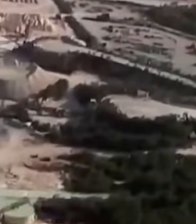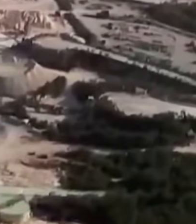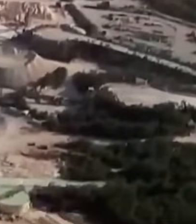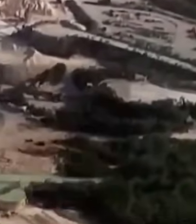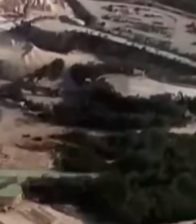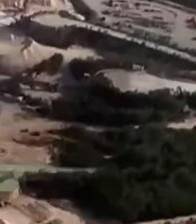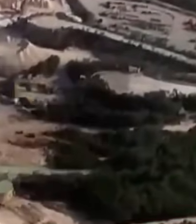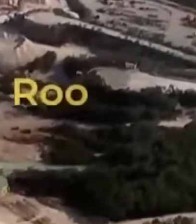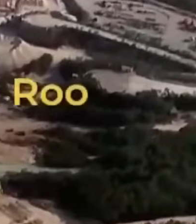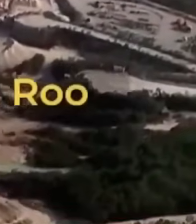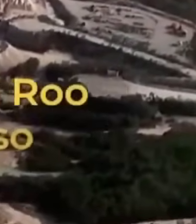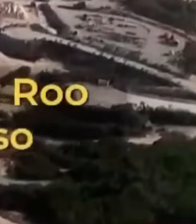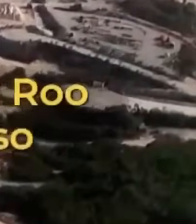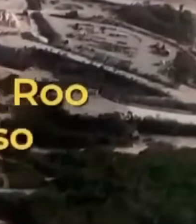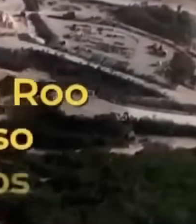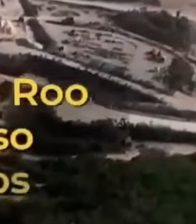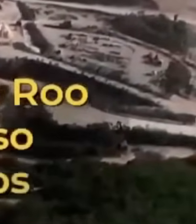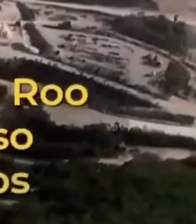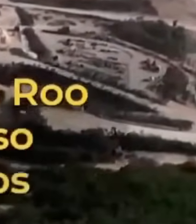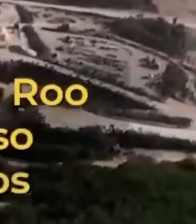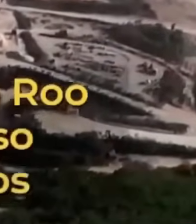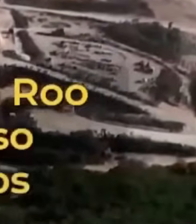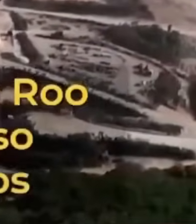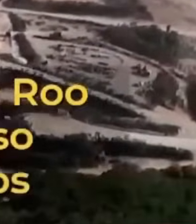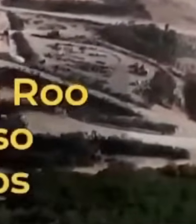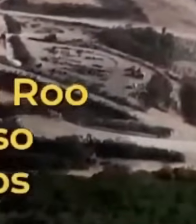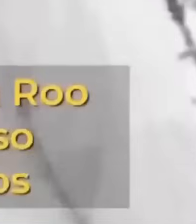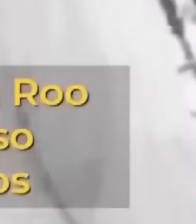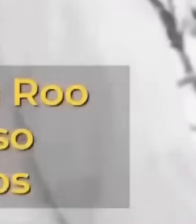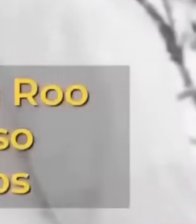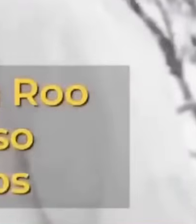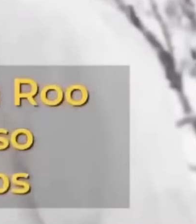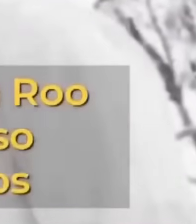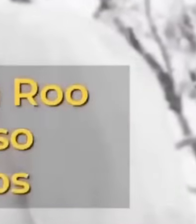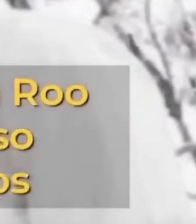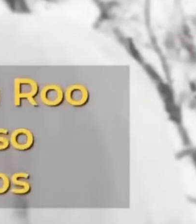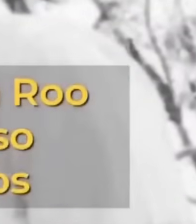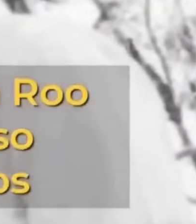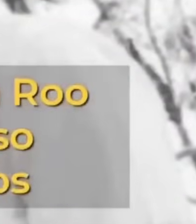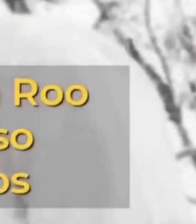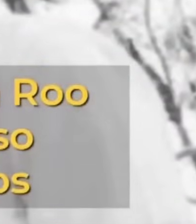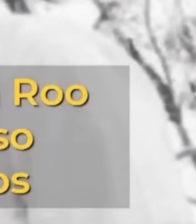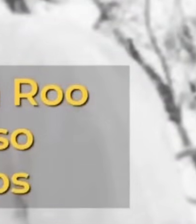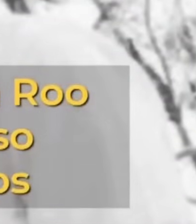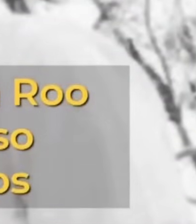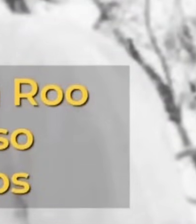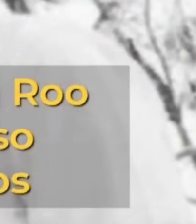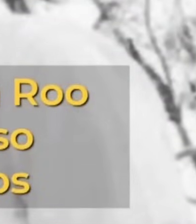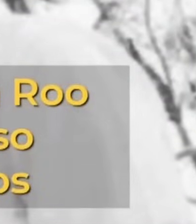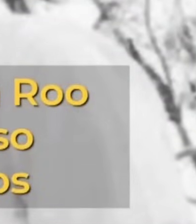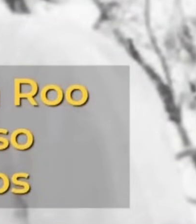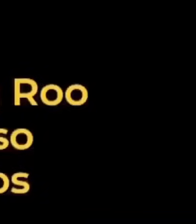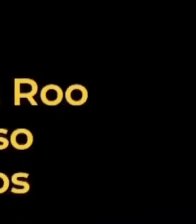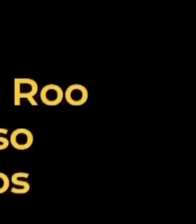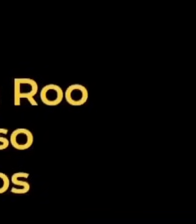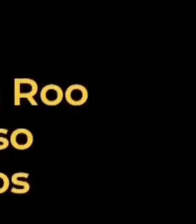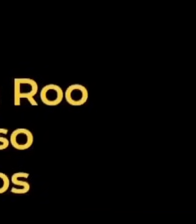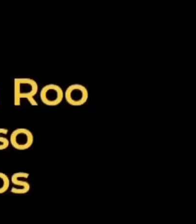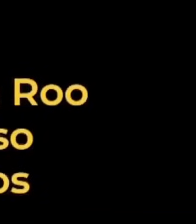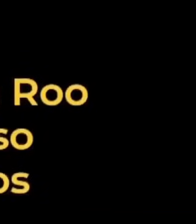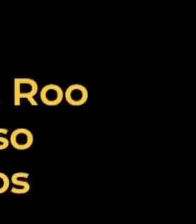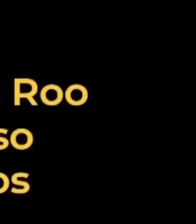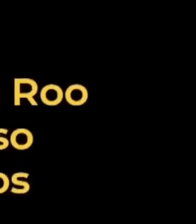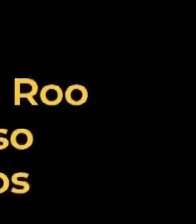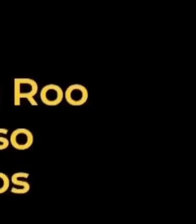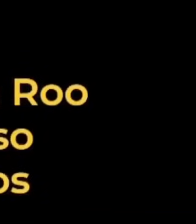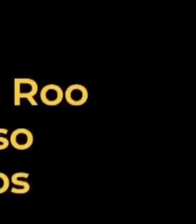Para expandir las operaciones de su proyecto, Cálica obtuvo de parte del gobierno de Quintana Roo, en 1996, un nuevo permiso